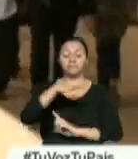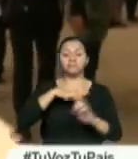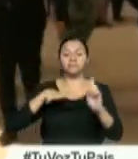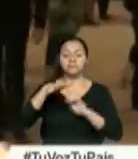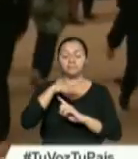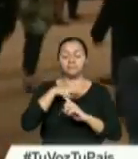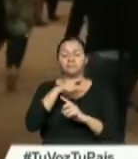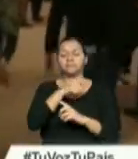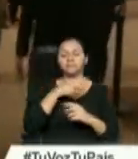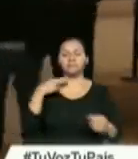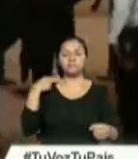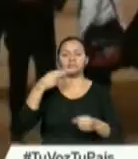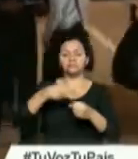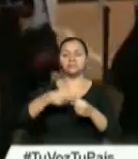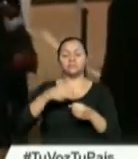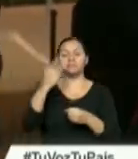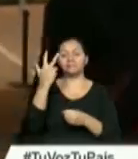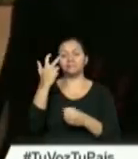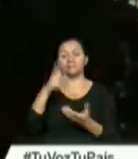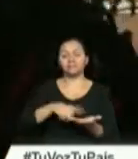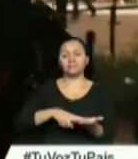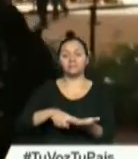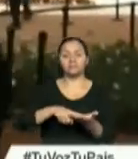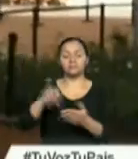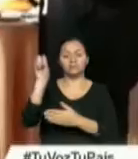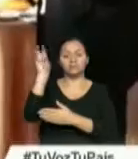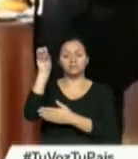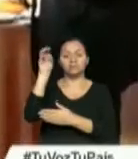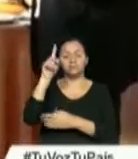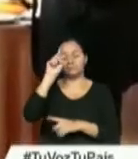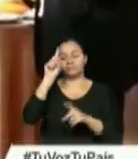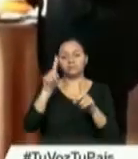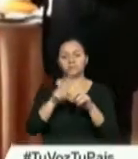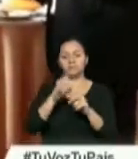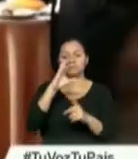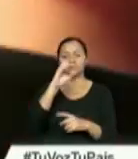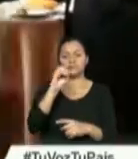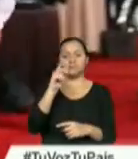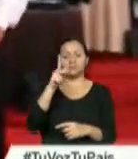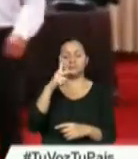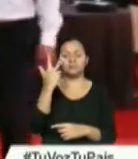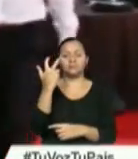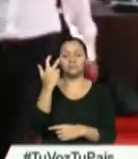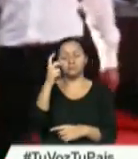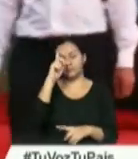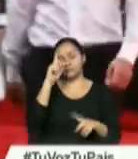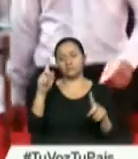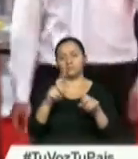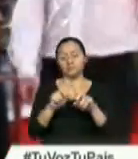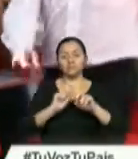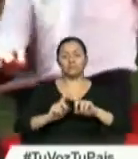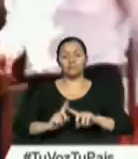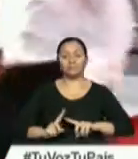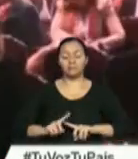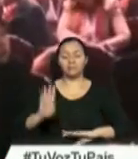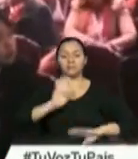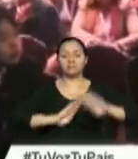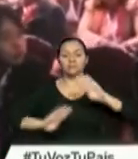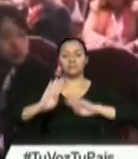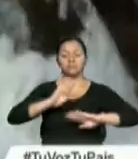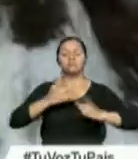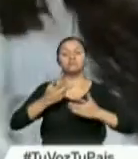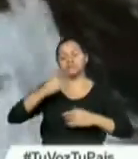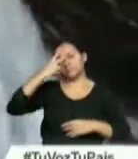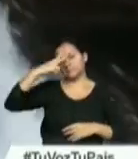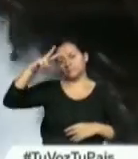García, participó en la 13ª conferencia de las partes COP13 que se celebró en el Convenio de Diversidad Biológica en Cancún,